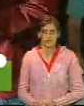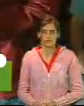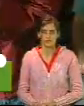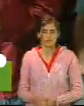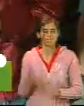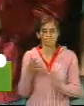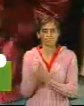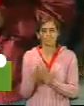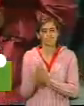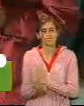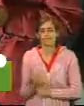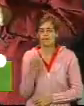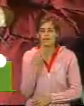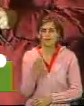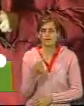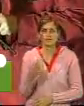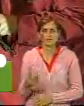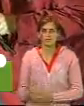de qué estamos hablando.